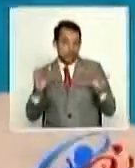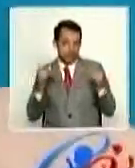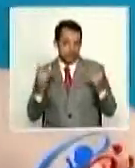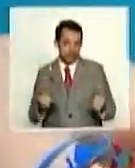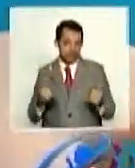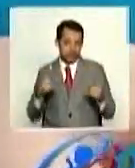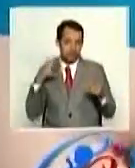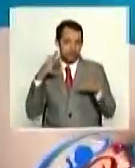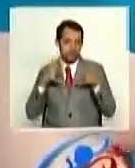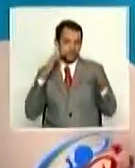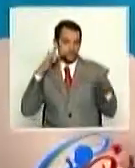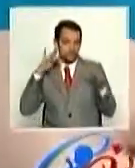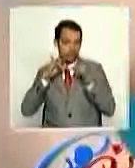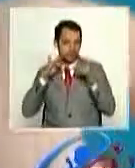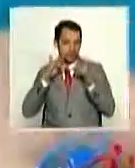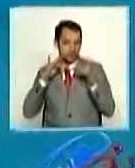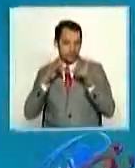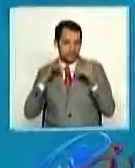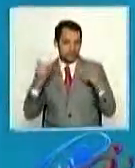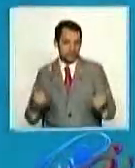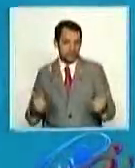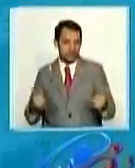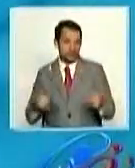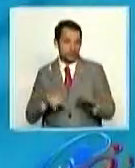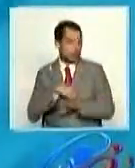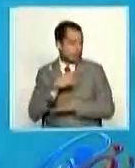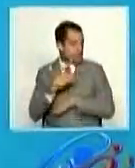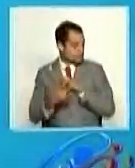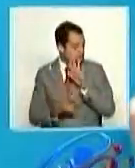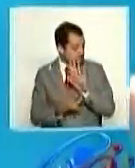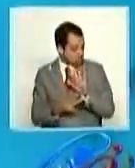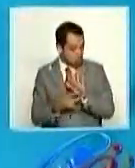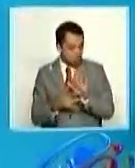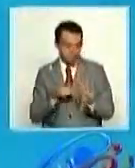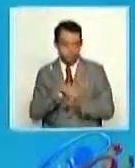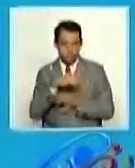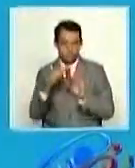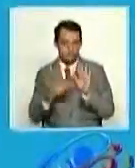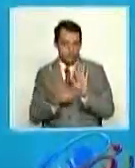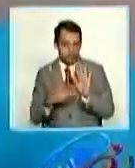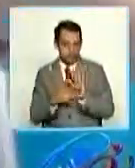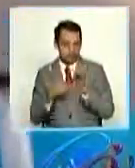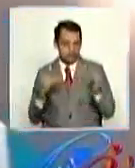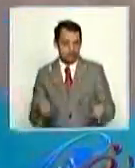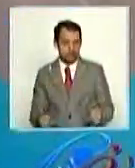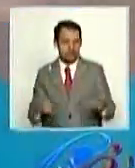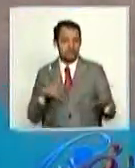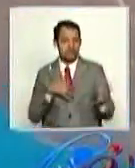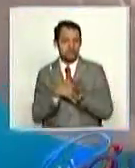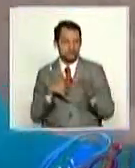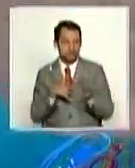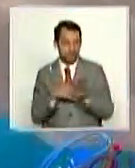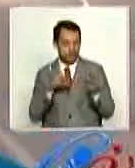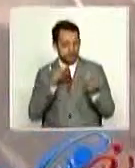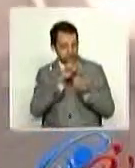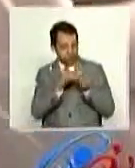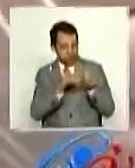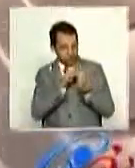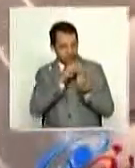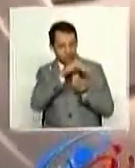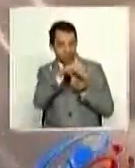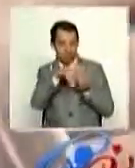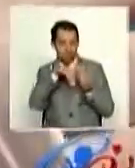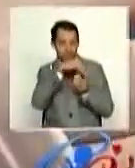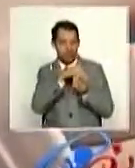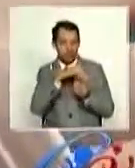prótesis total, utilizamos una prótesis completa, ¿sí?, que la hacemos en un material que se llama